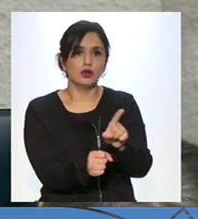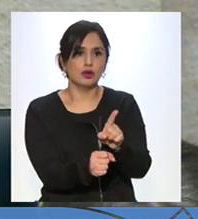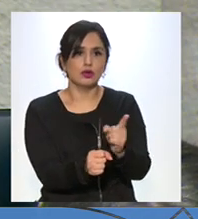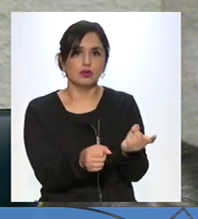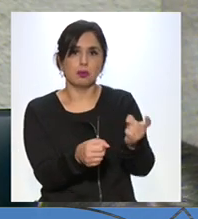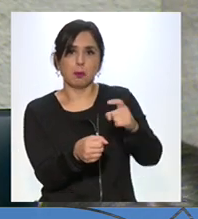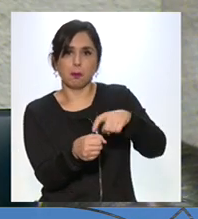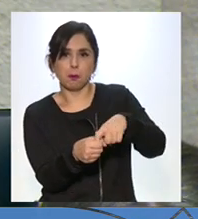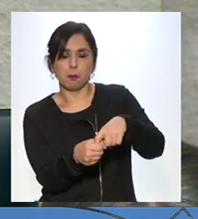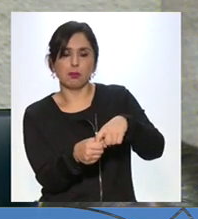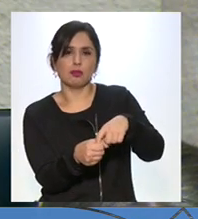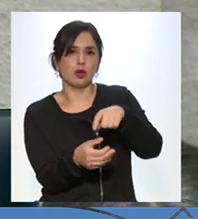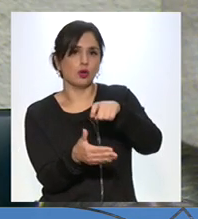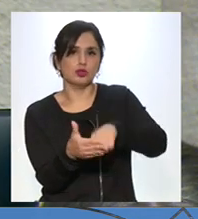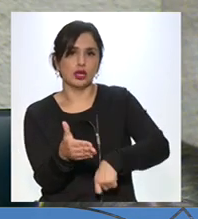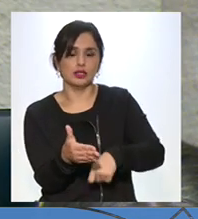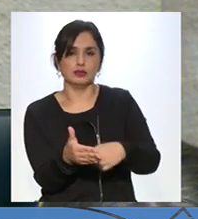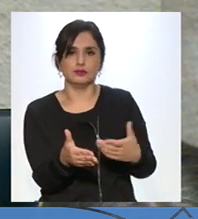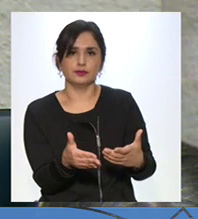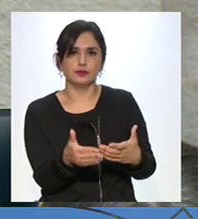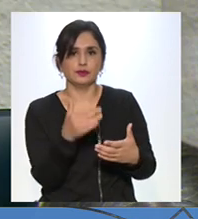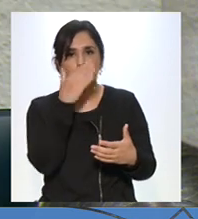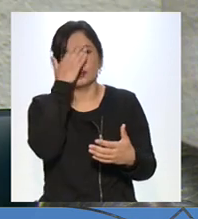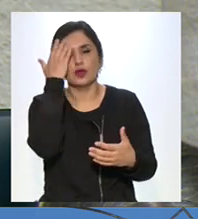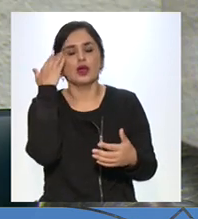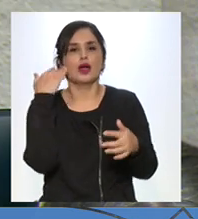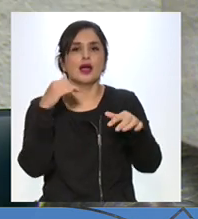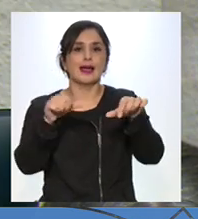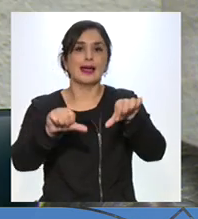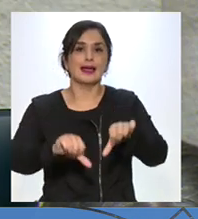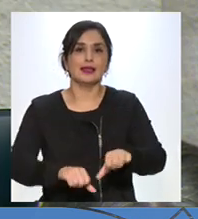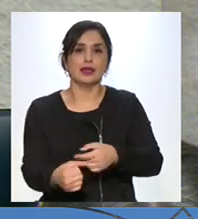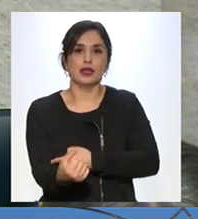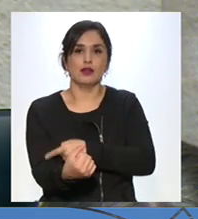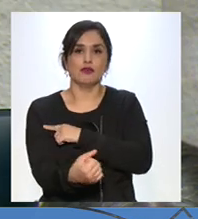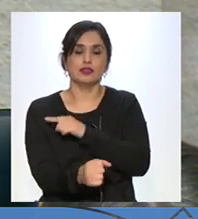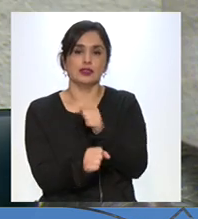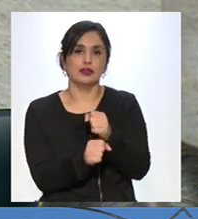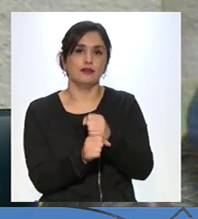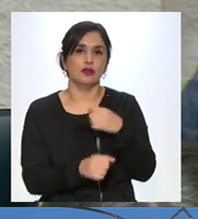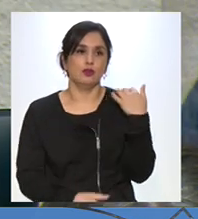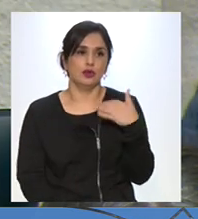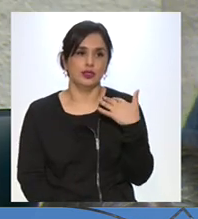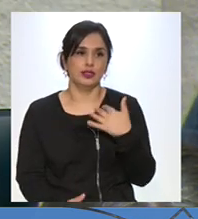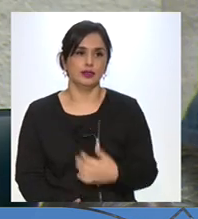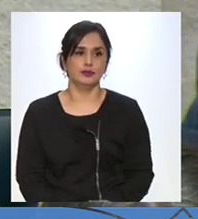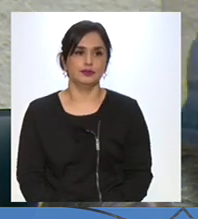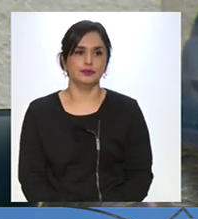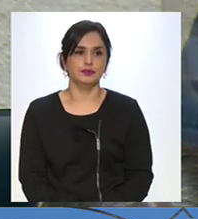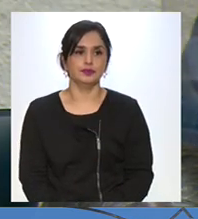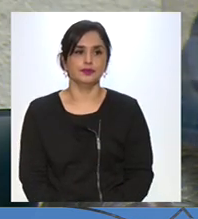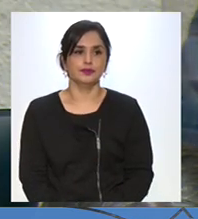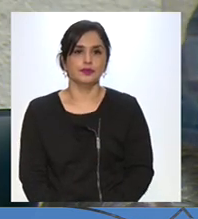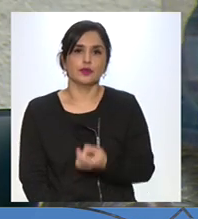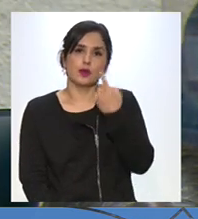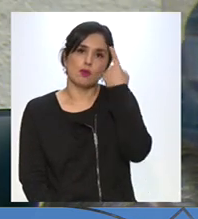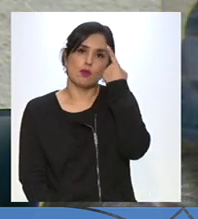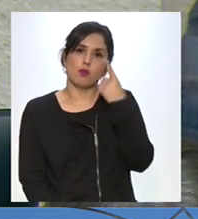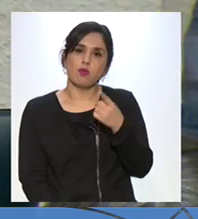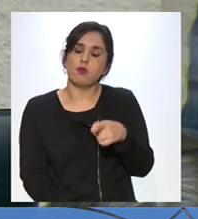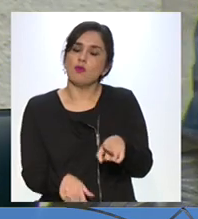completan. Tenemos una caída en la fuerza de trabajo que es bien significativa y, sin embargo, a pesar de que hay